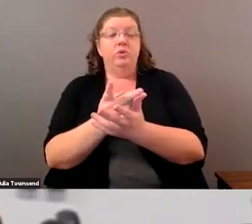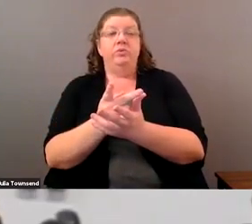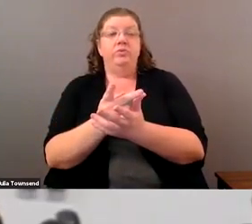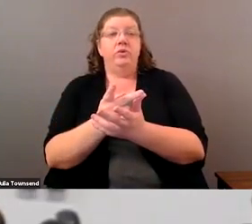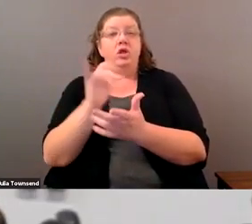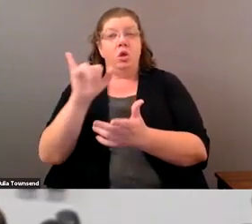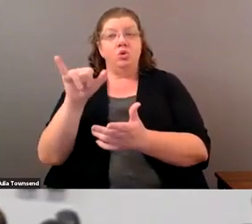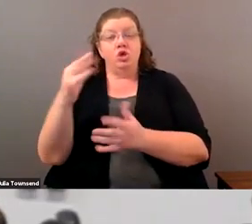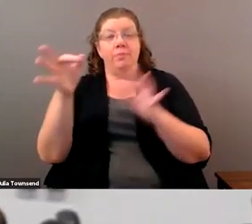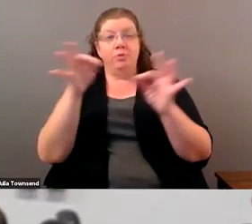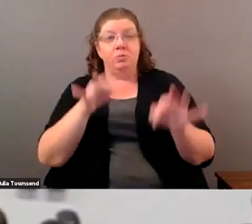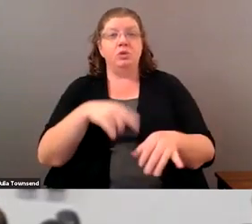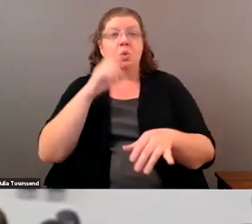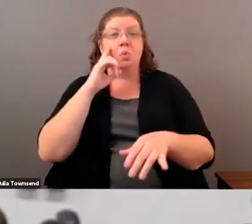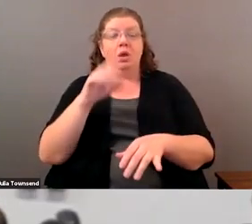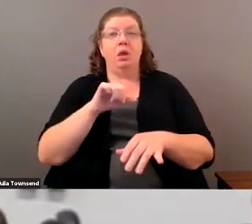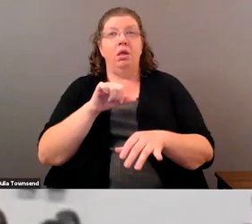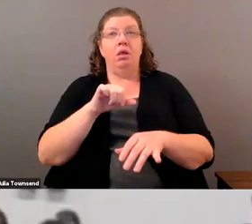particular